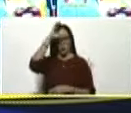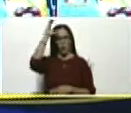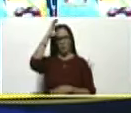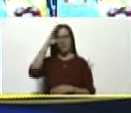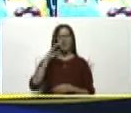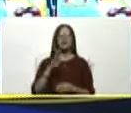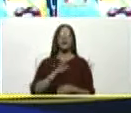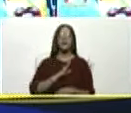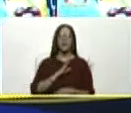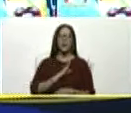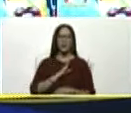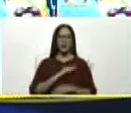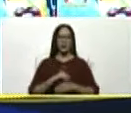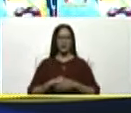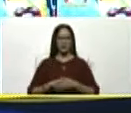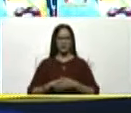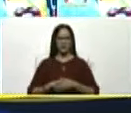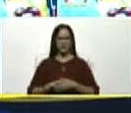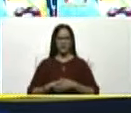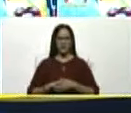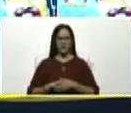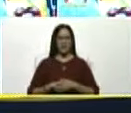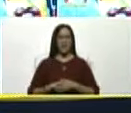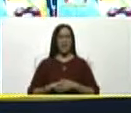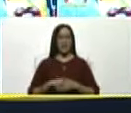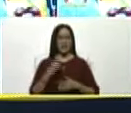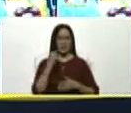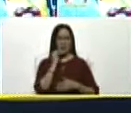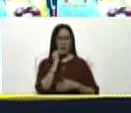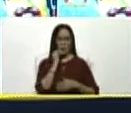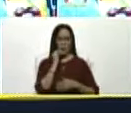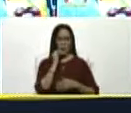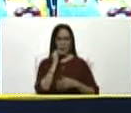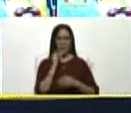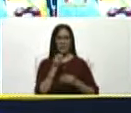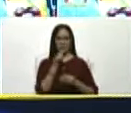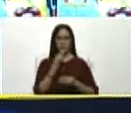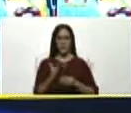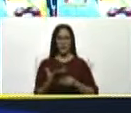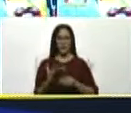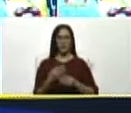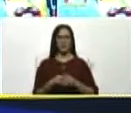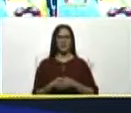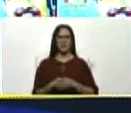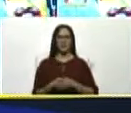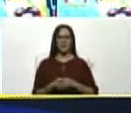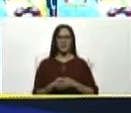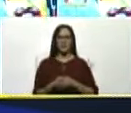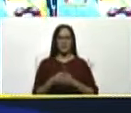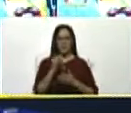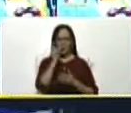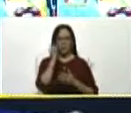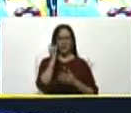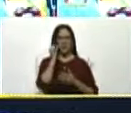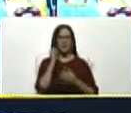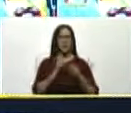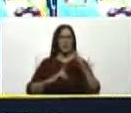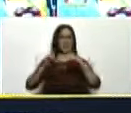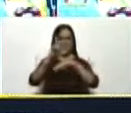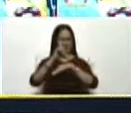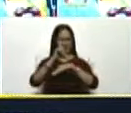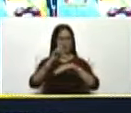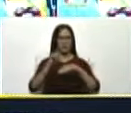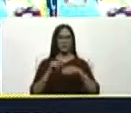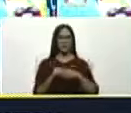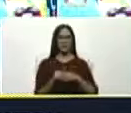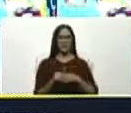propia. Es la generación genial de los muchachos y muchachas de los liceos,